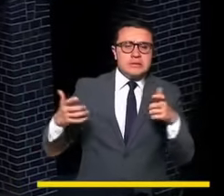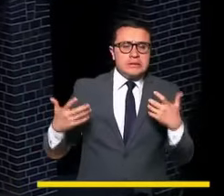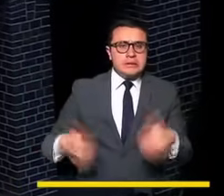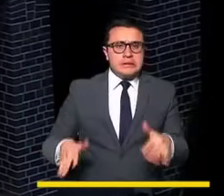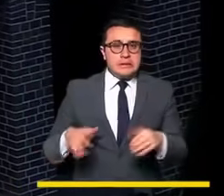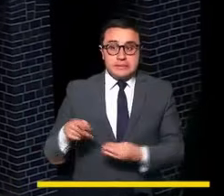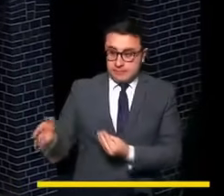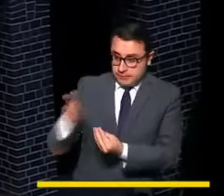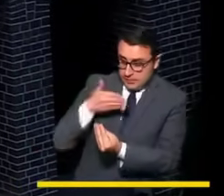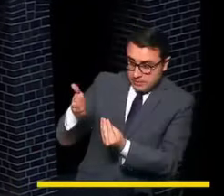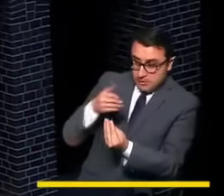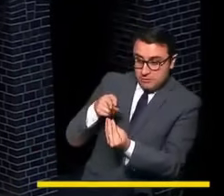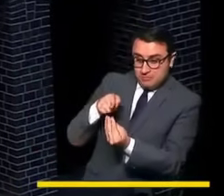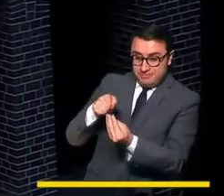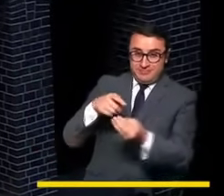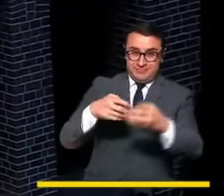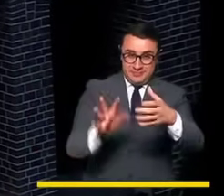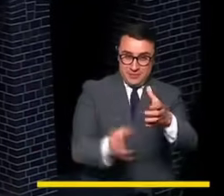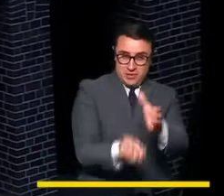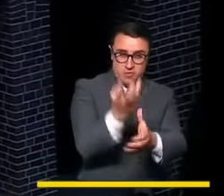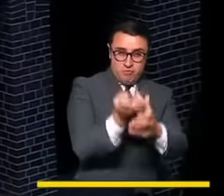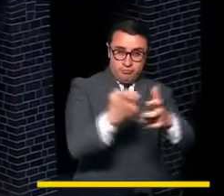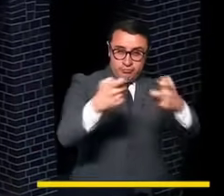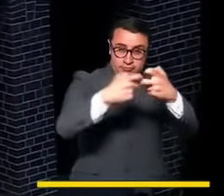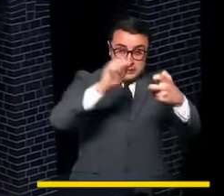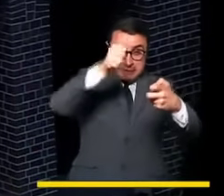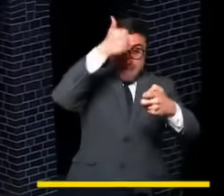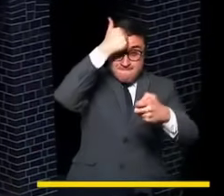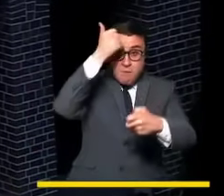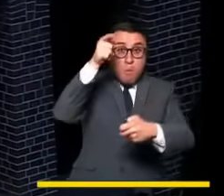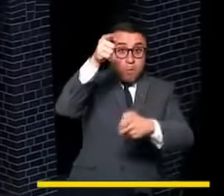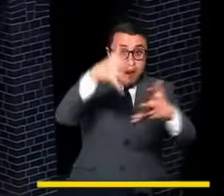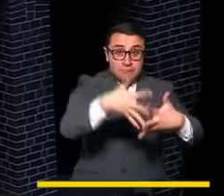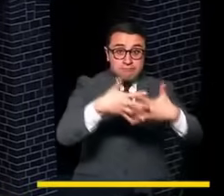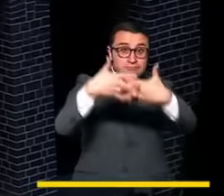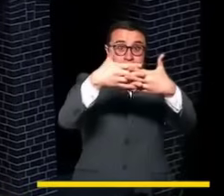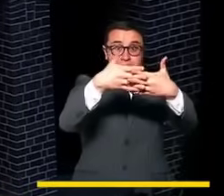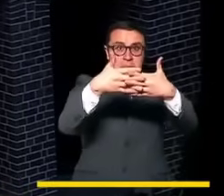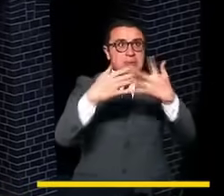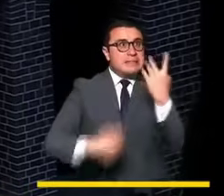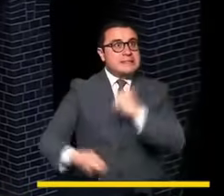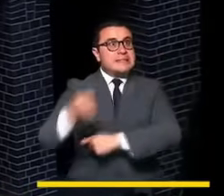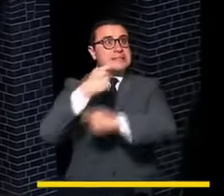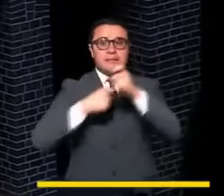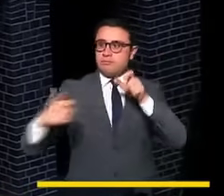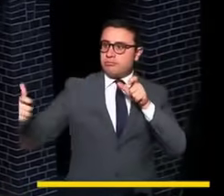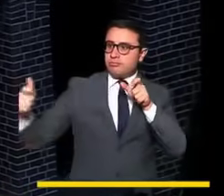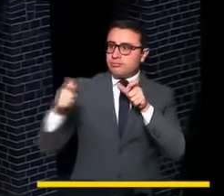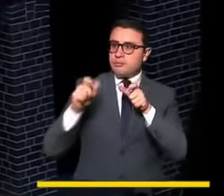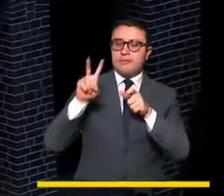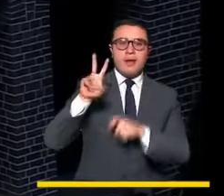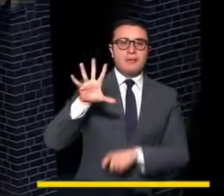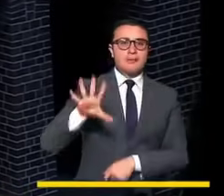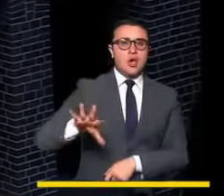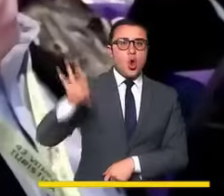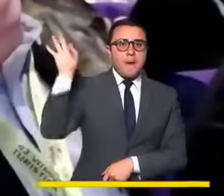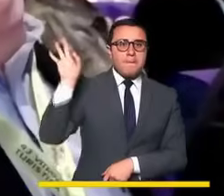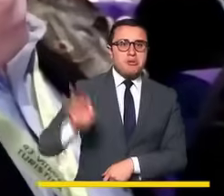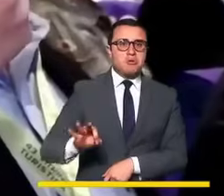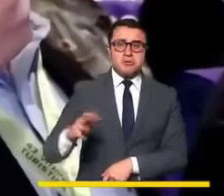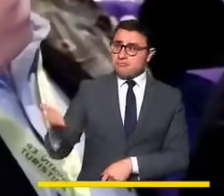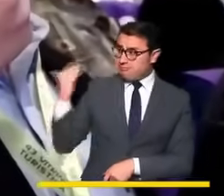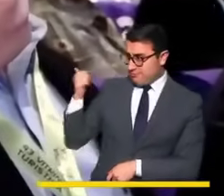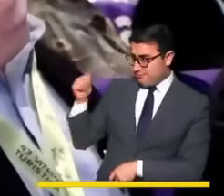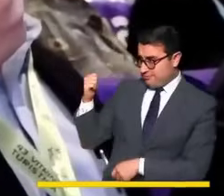el principal energético de los Estados Unidos, hoy es el 25% de lo que era apenas hace